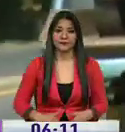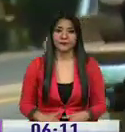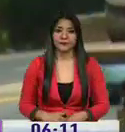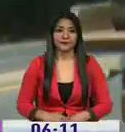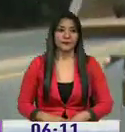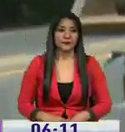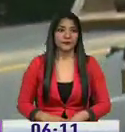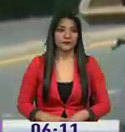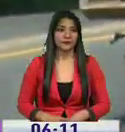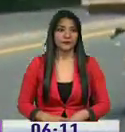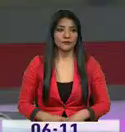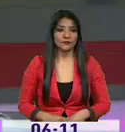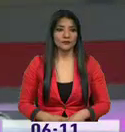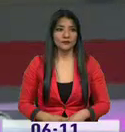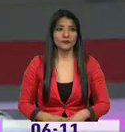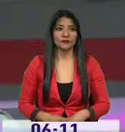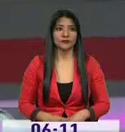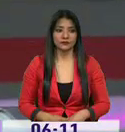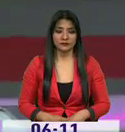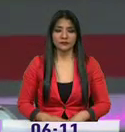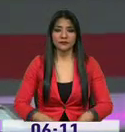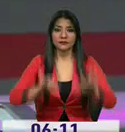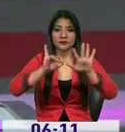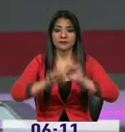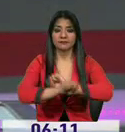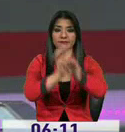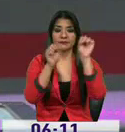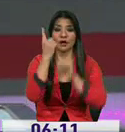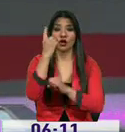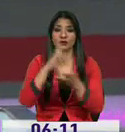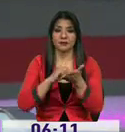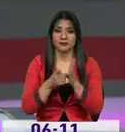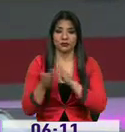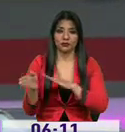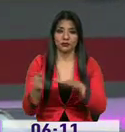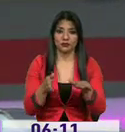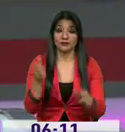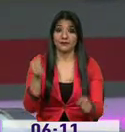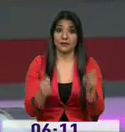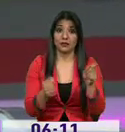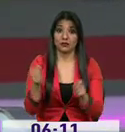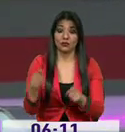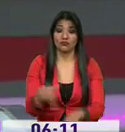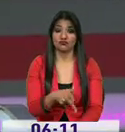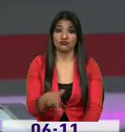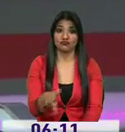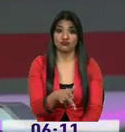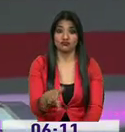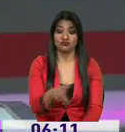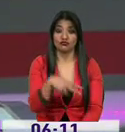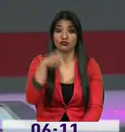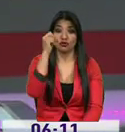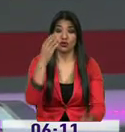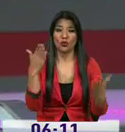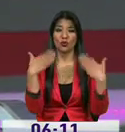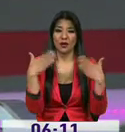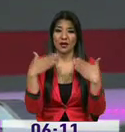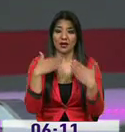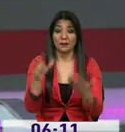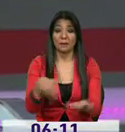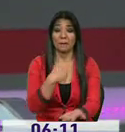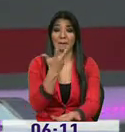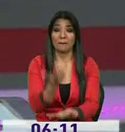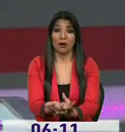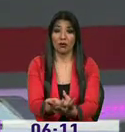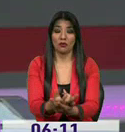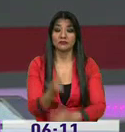Carlos Julio Gurumendi. 6:11 de la mañana, un vehículo se volcó en la avenida del Bombero, al norte de Guayaquil. Dos personas que iban en el automotor